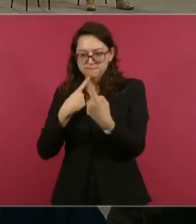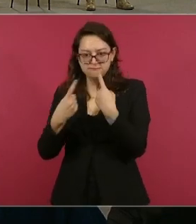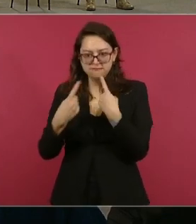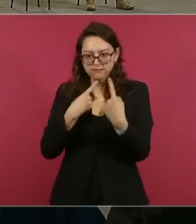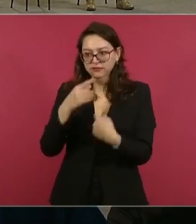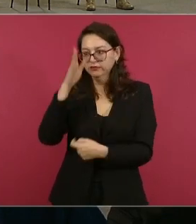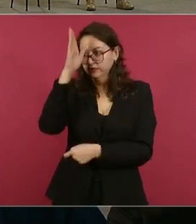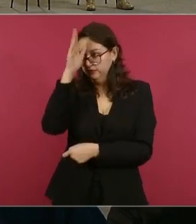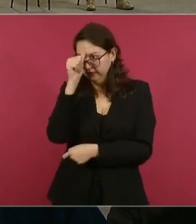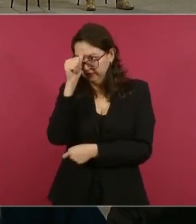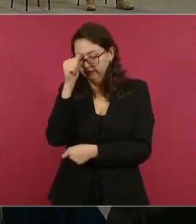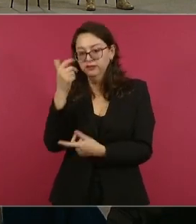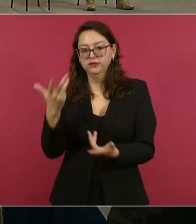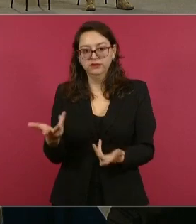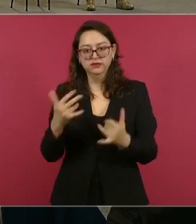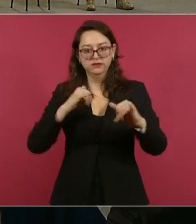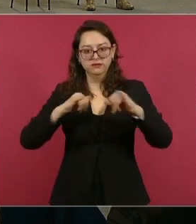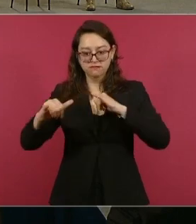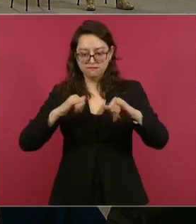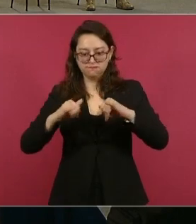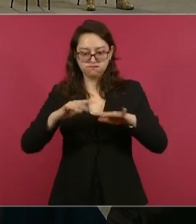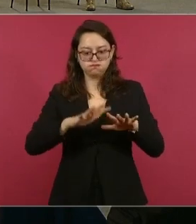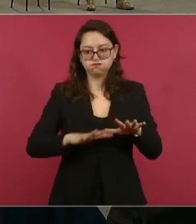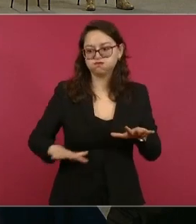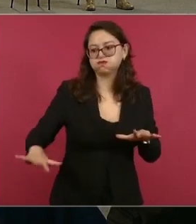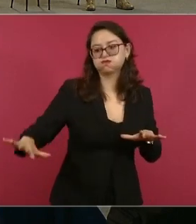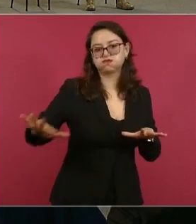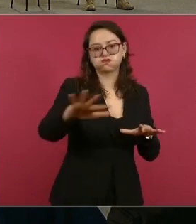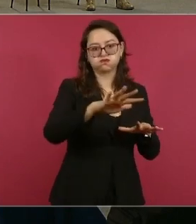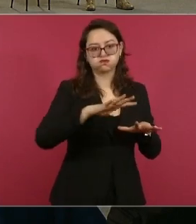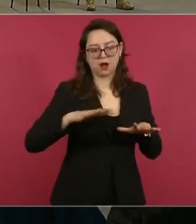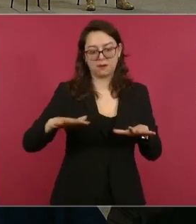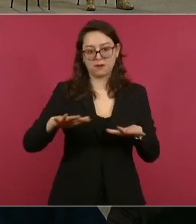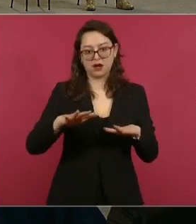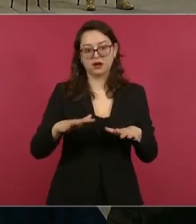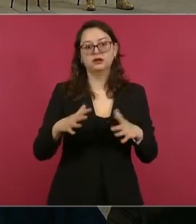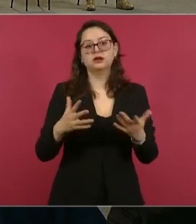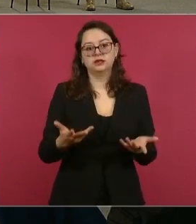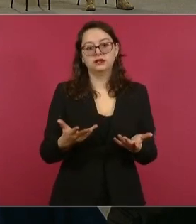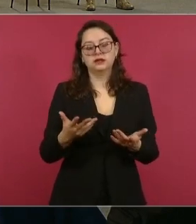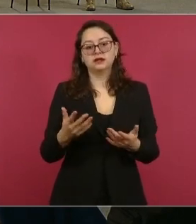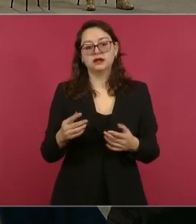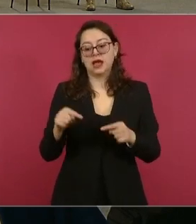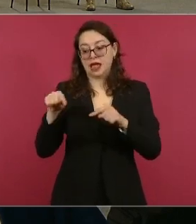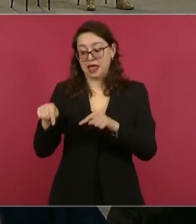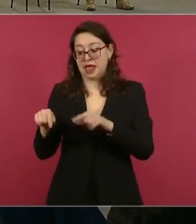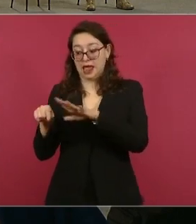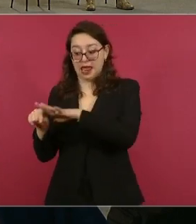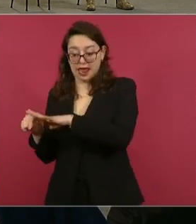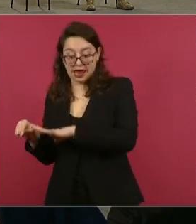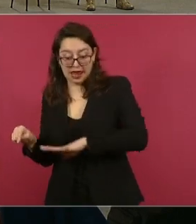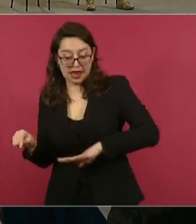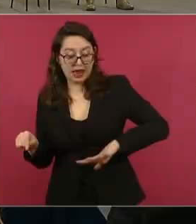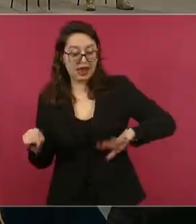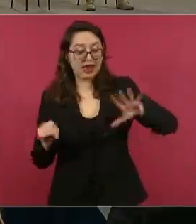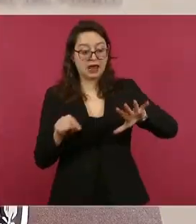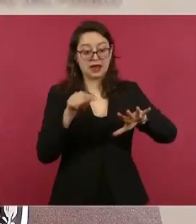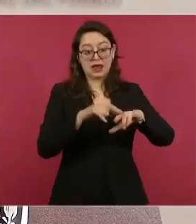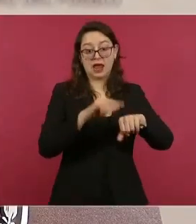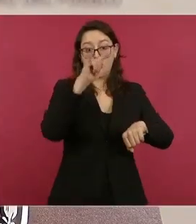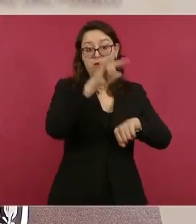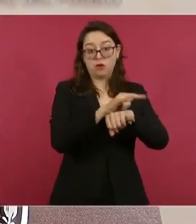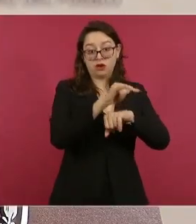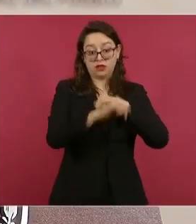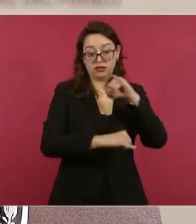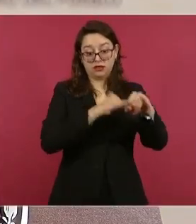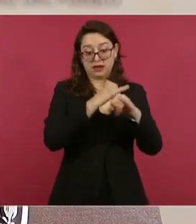de la región naval, si la ubican allá en Acapulco, de la región naval hacia el aeropuerto internacional. Marina se va a encargar